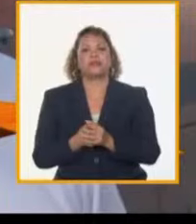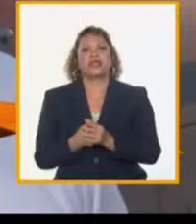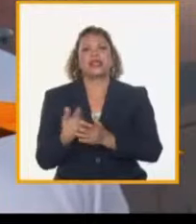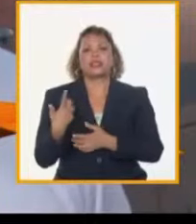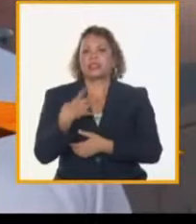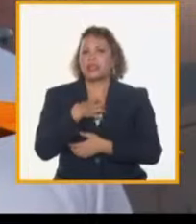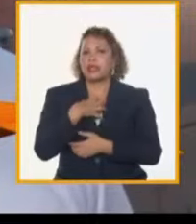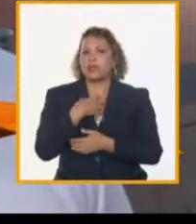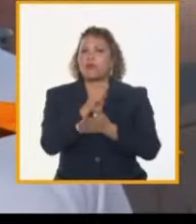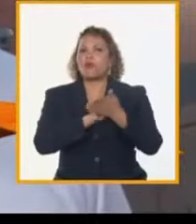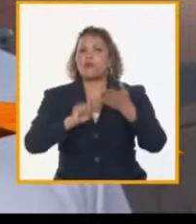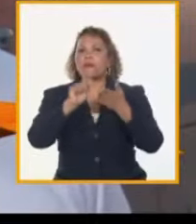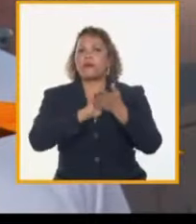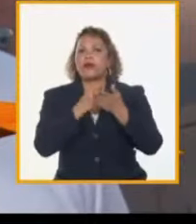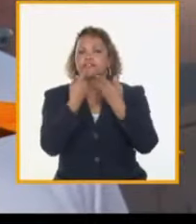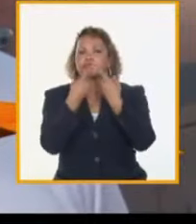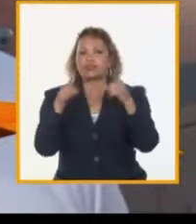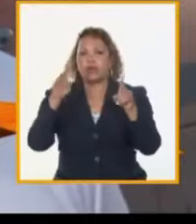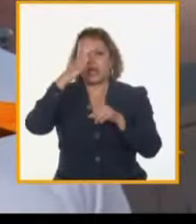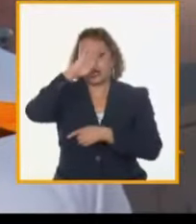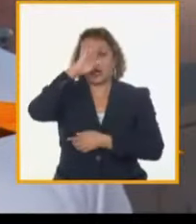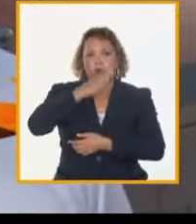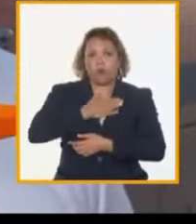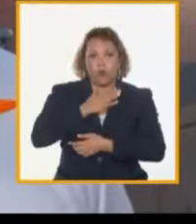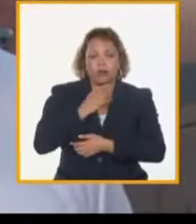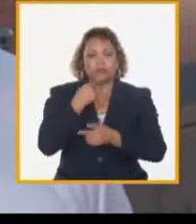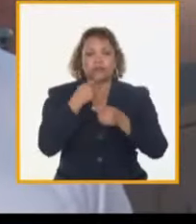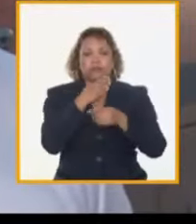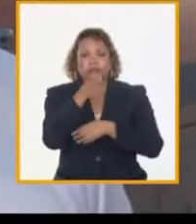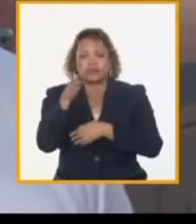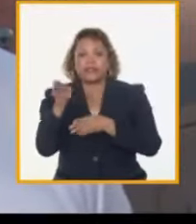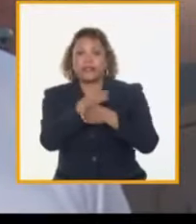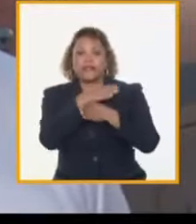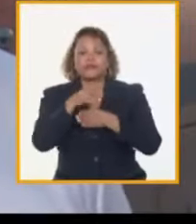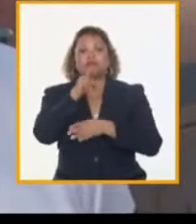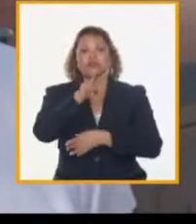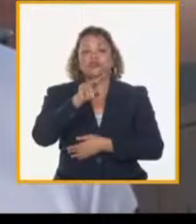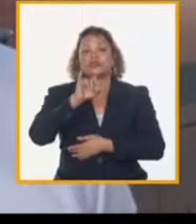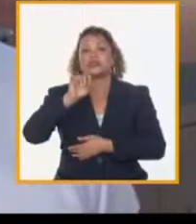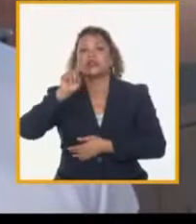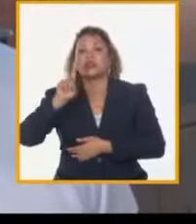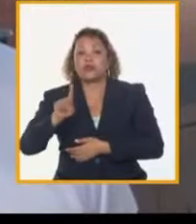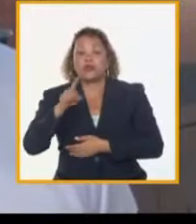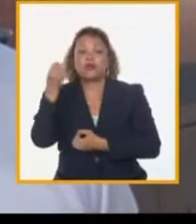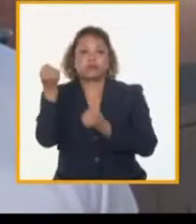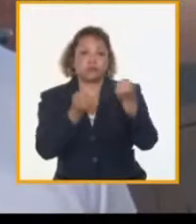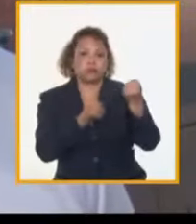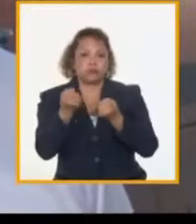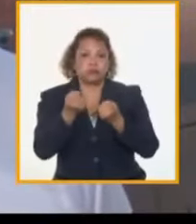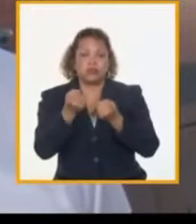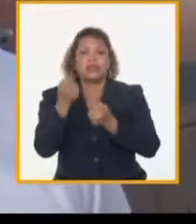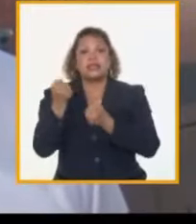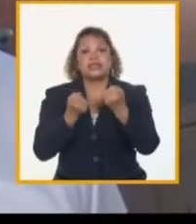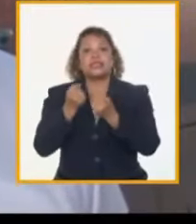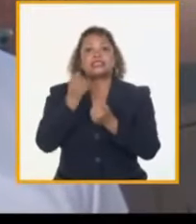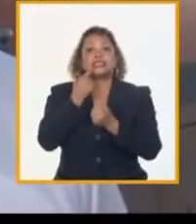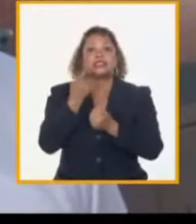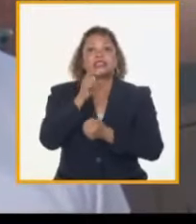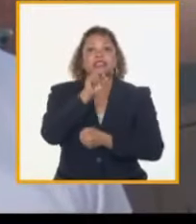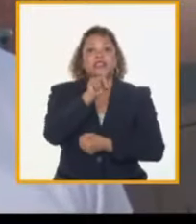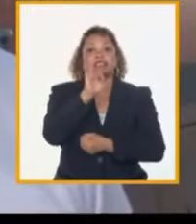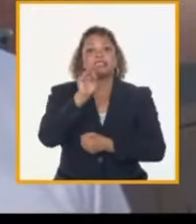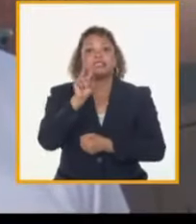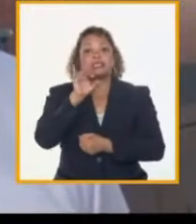nivel de país. Nosotros tenemos a nivel de país 261 rutas y se transportan 7.830